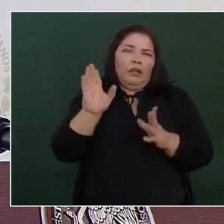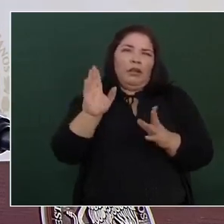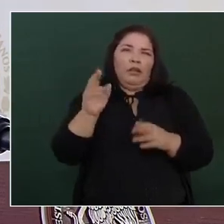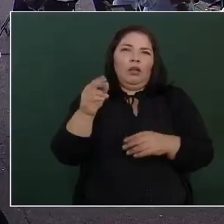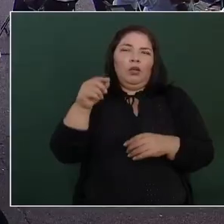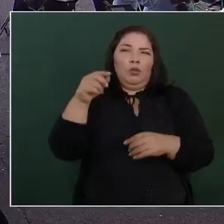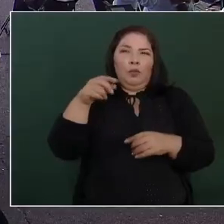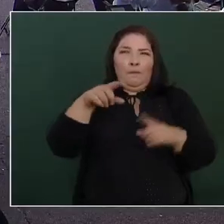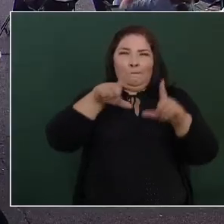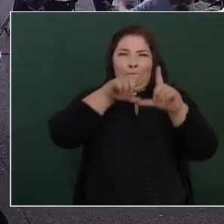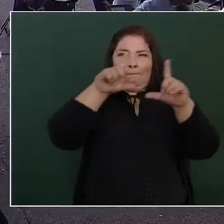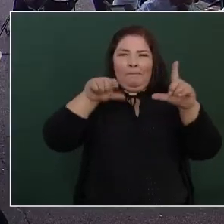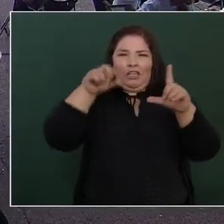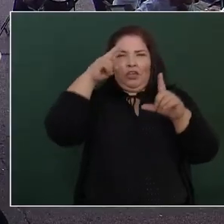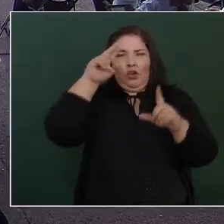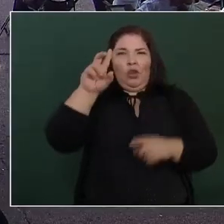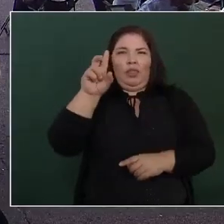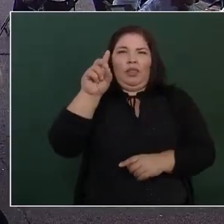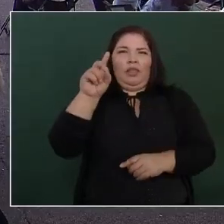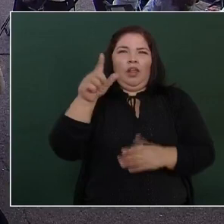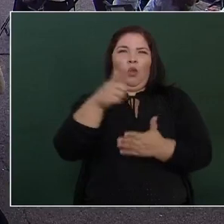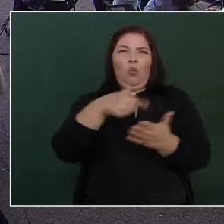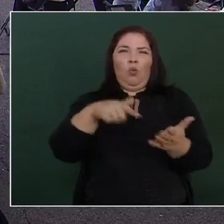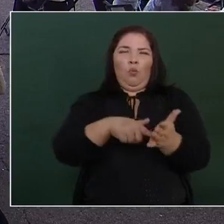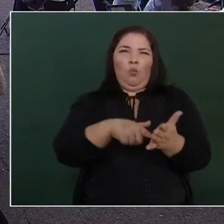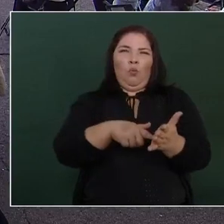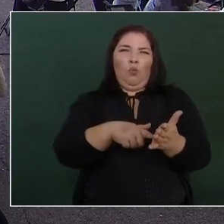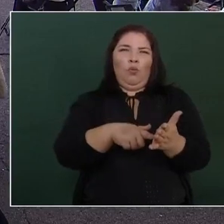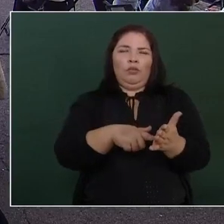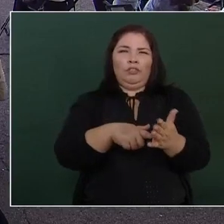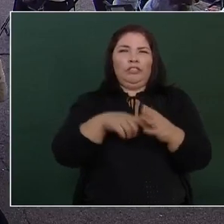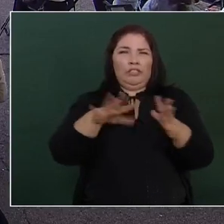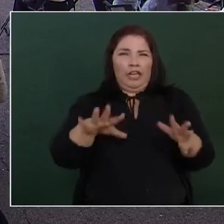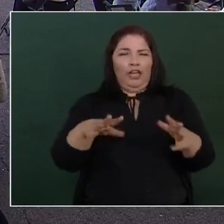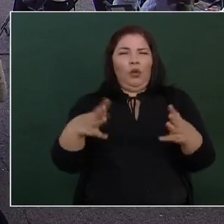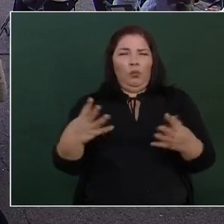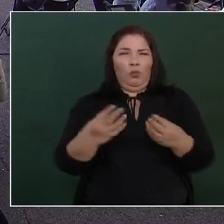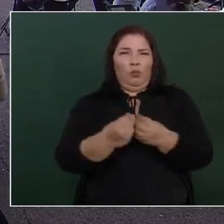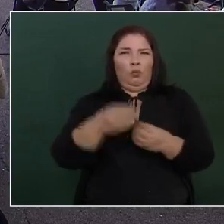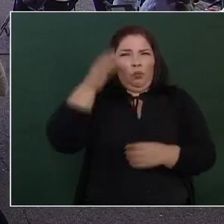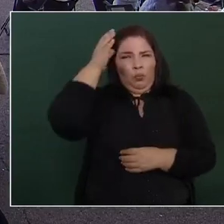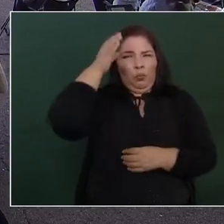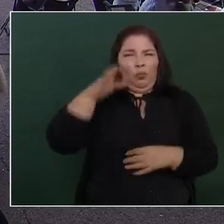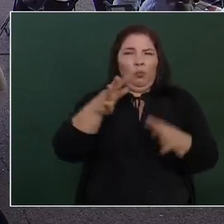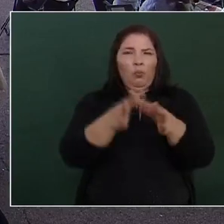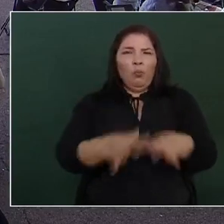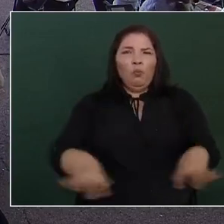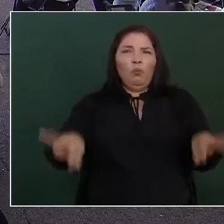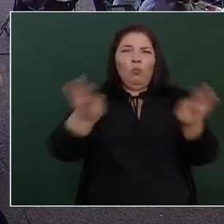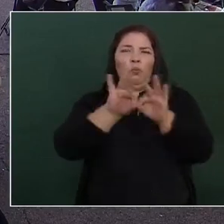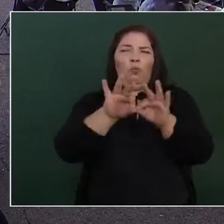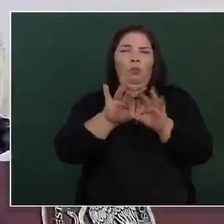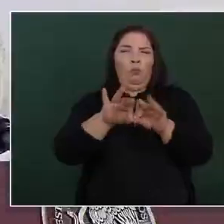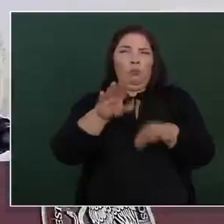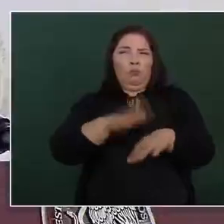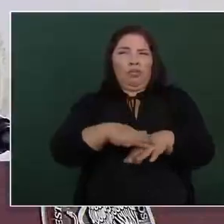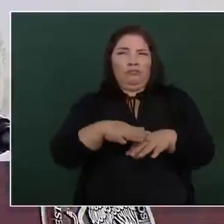ocupando, como mencioné, el 30 lugar. Ya sumado los delitos importantes, los delitos de